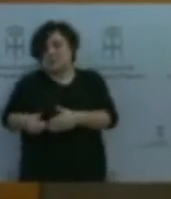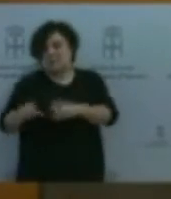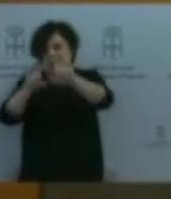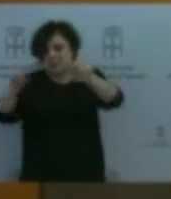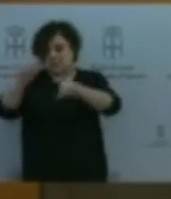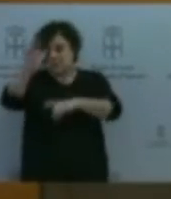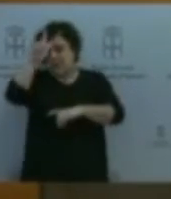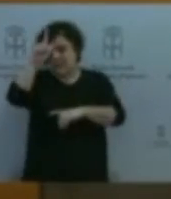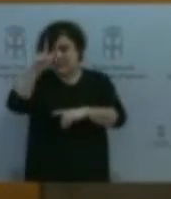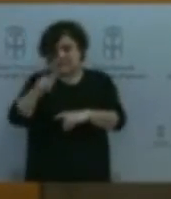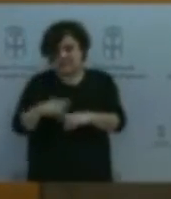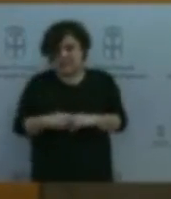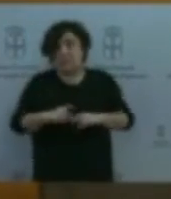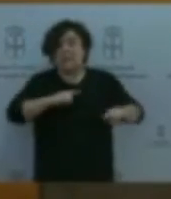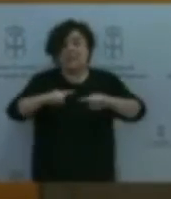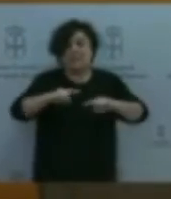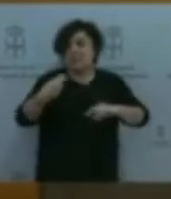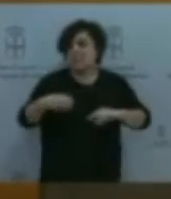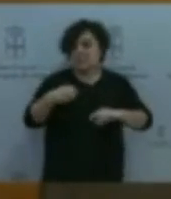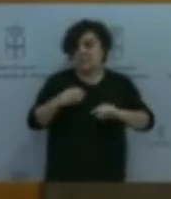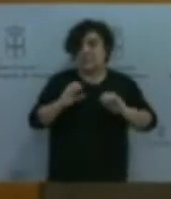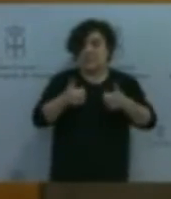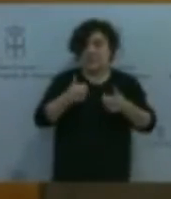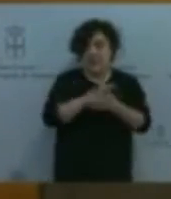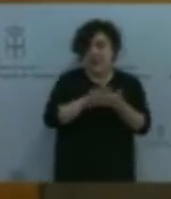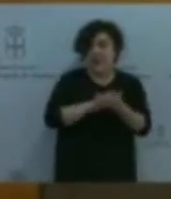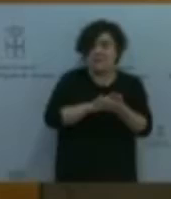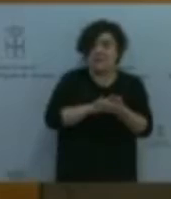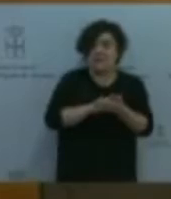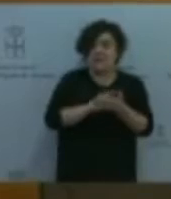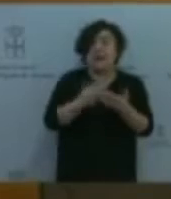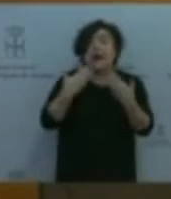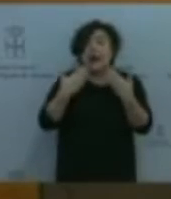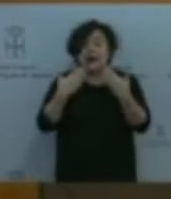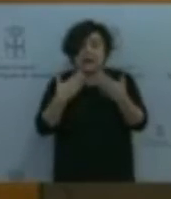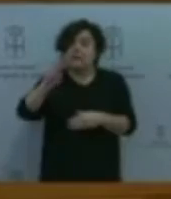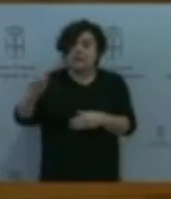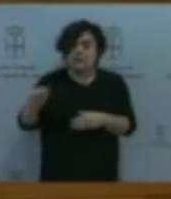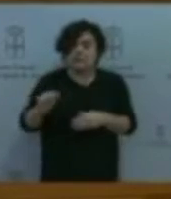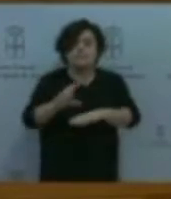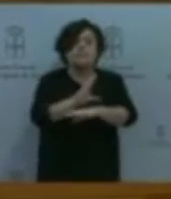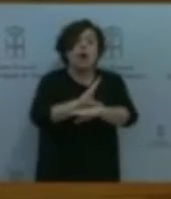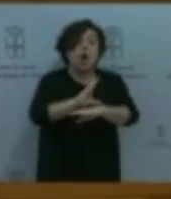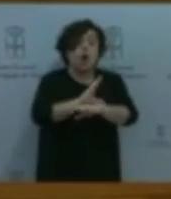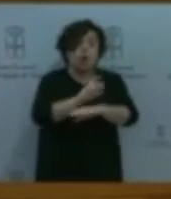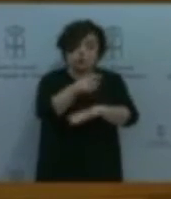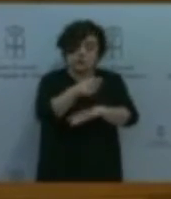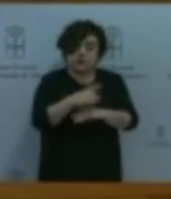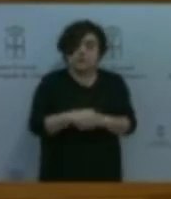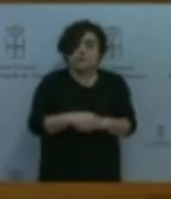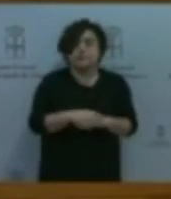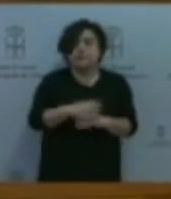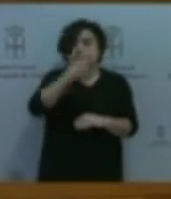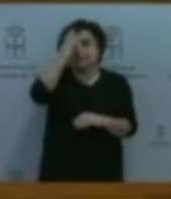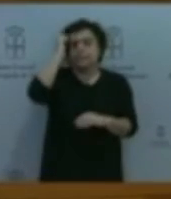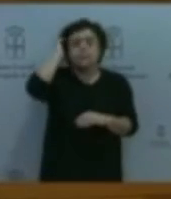hacer. Nosotros le pedimos que esté con los viajeros, que esté con los trabajadores y que no esté otra vez más con los millonarios. Bueno, yo a mis